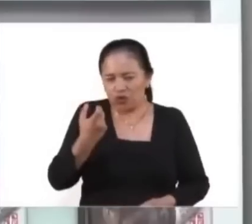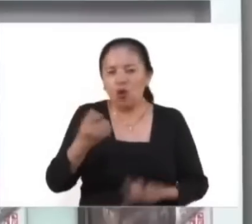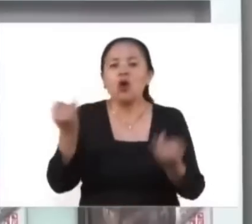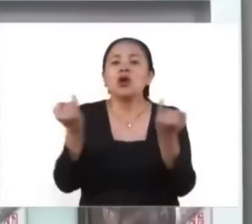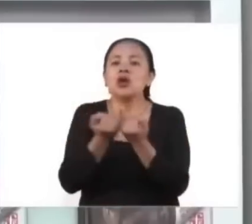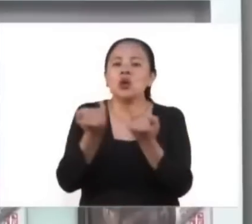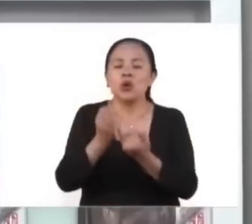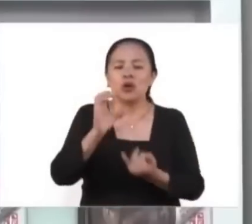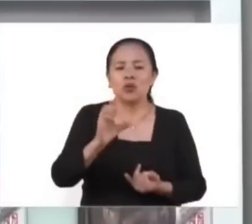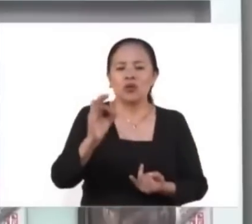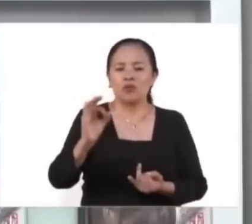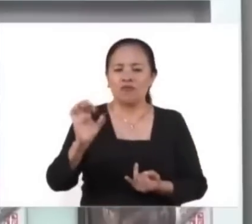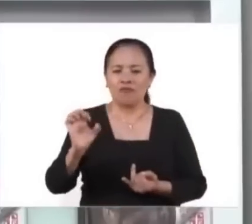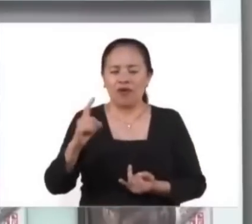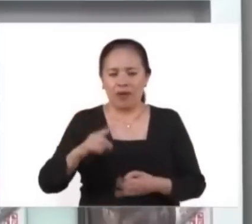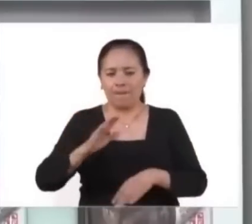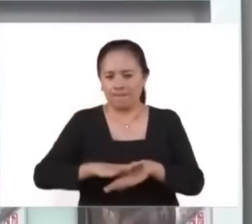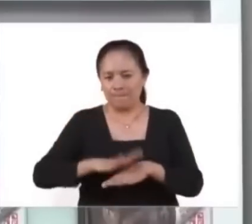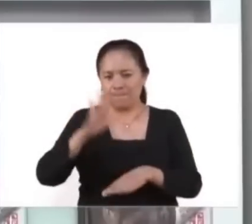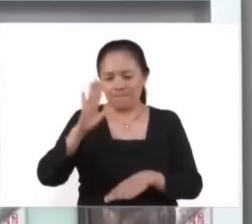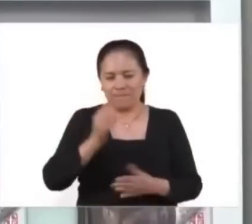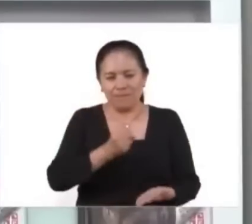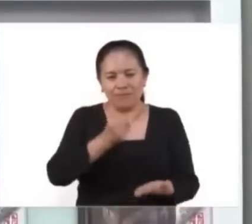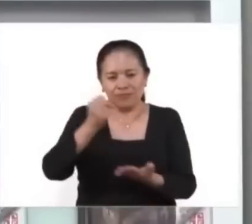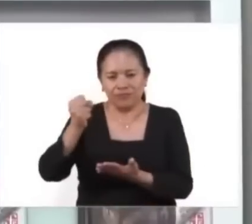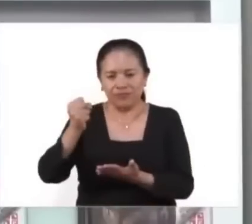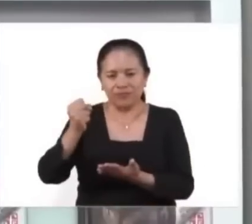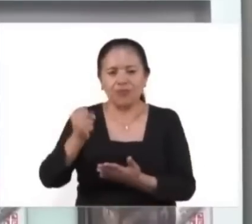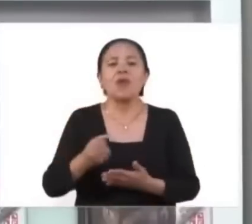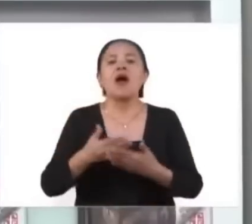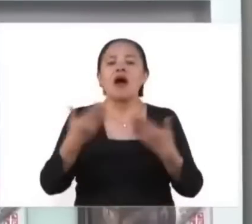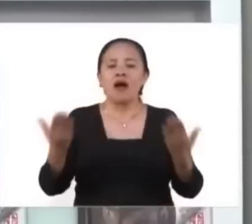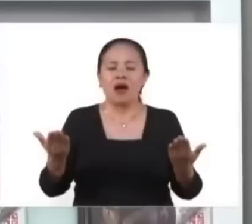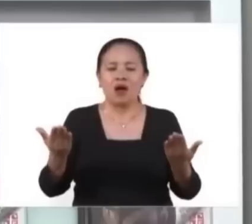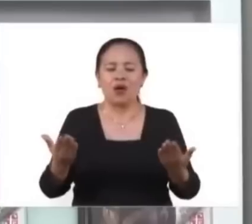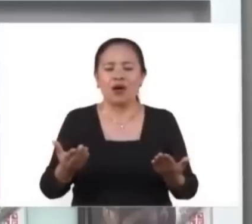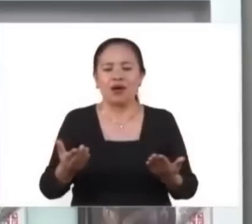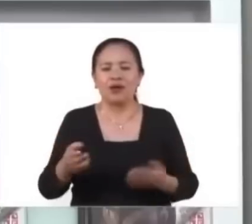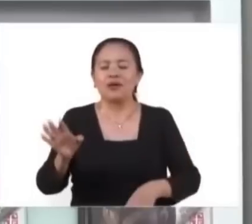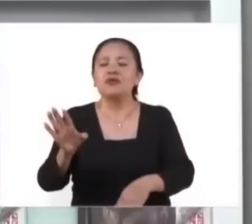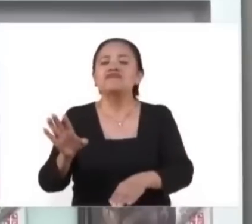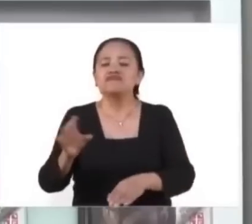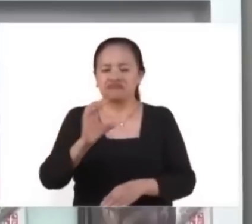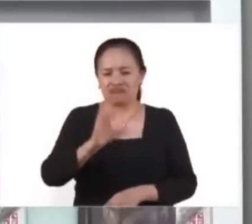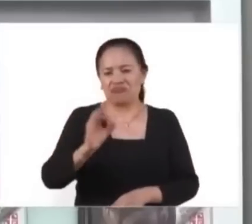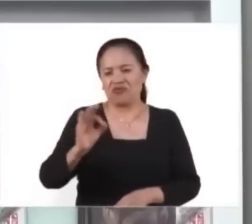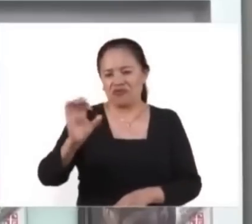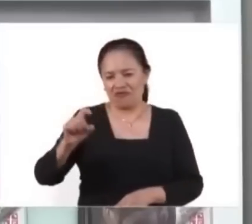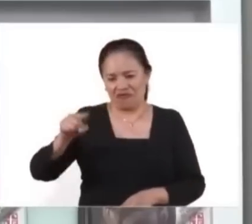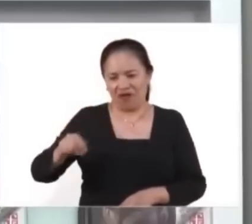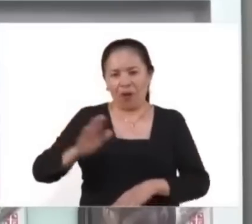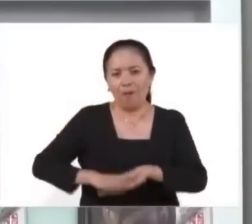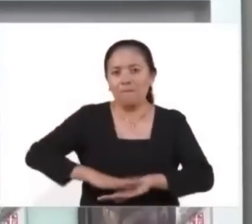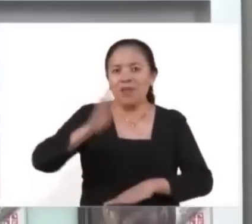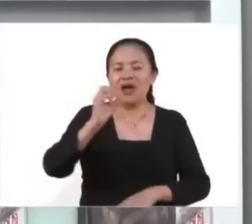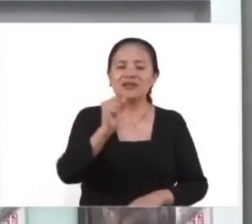Comisión Federal de Electricidad la generación de energía eléctrica por parte de CFE va a llegar a más